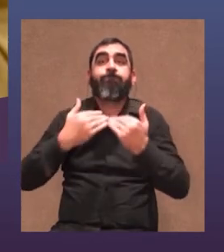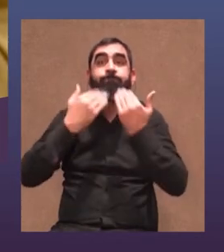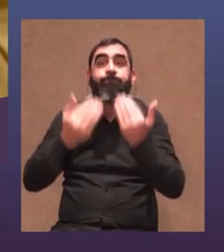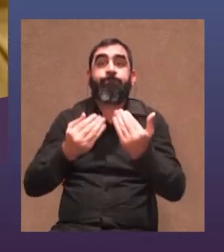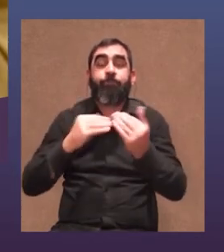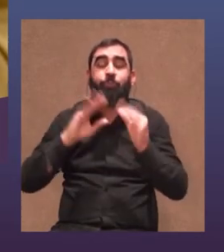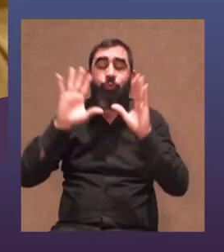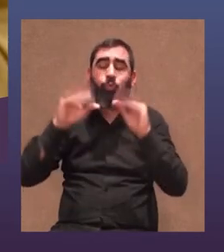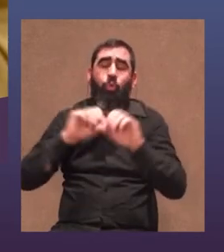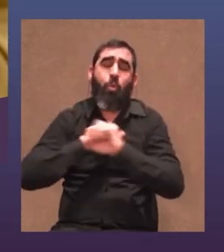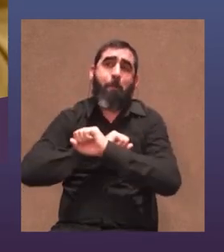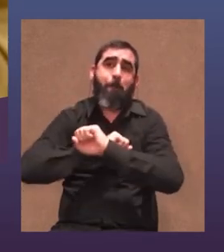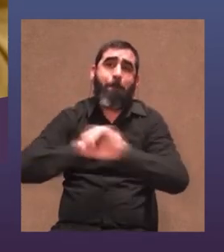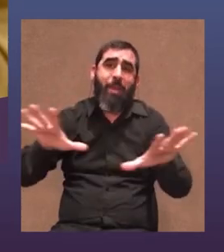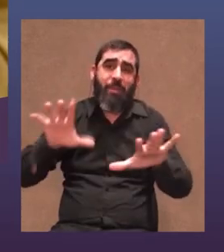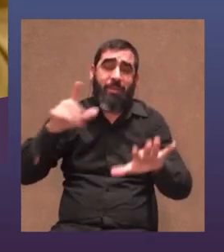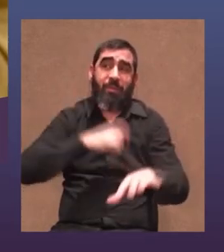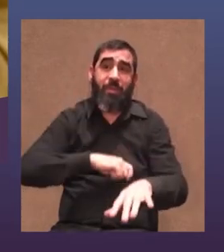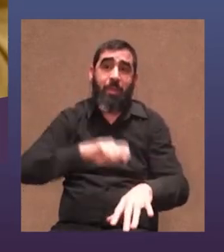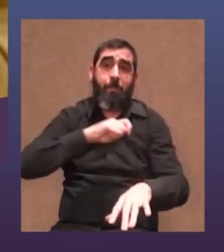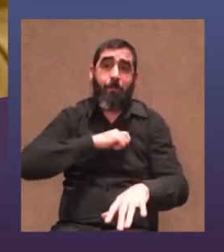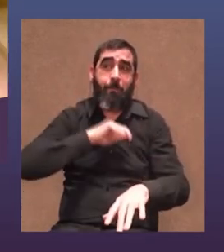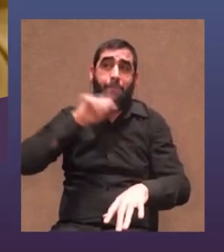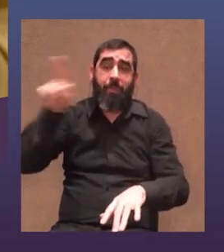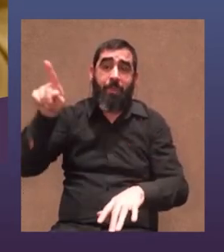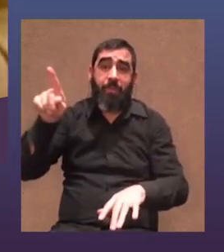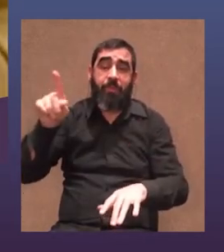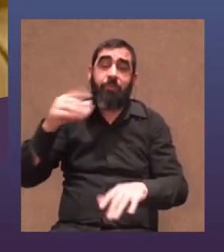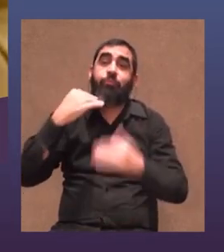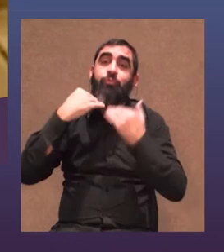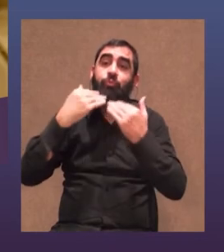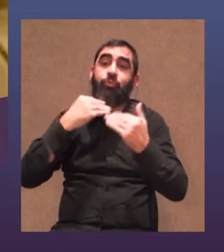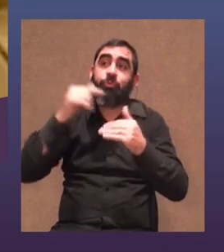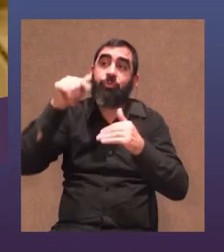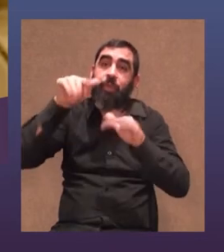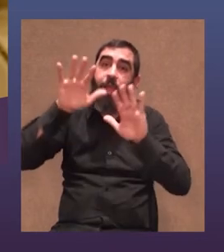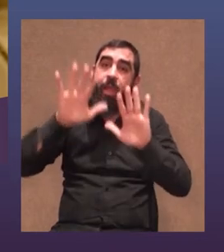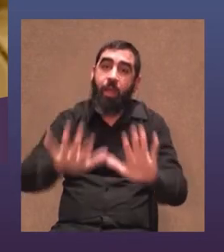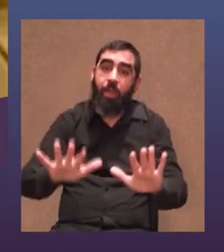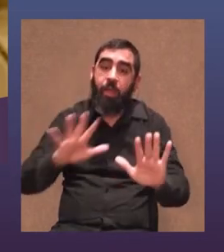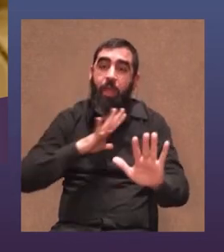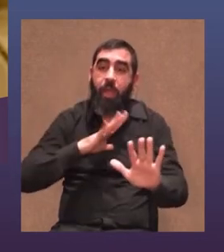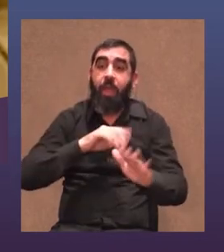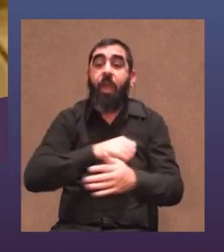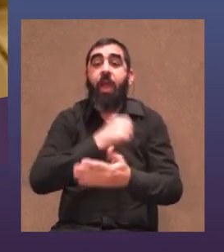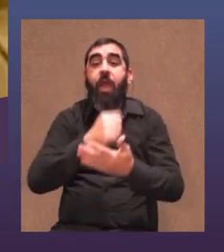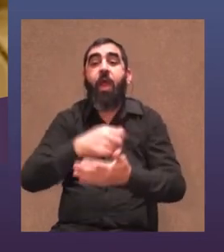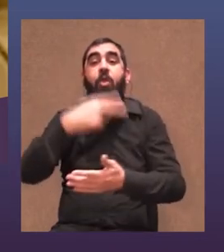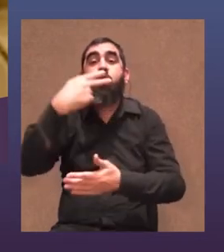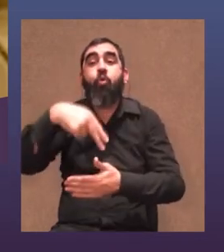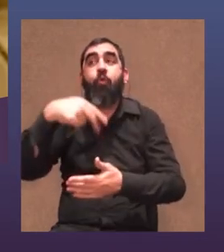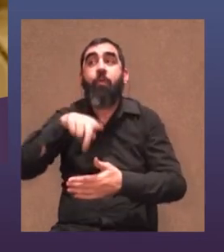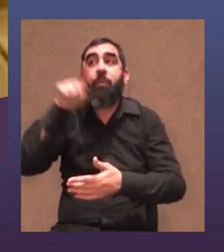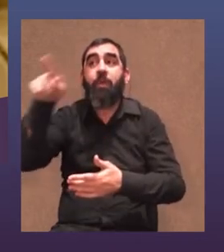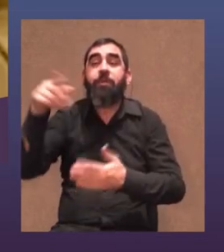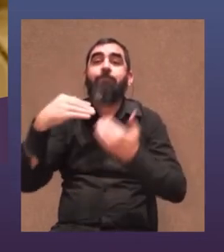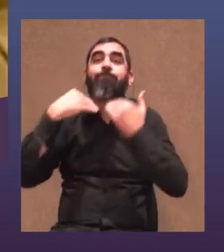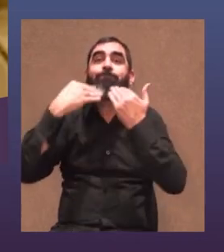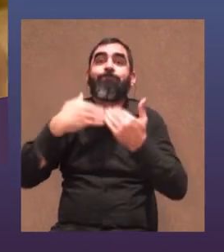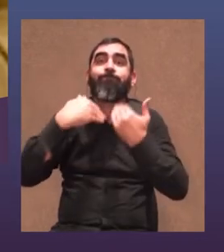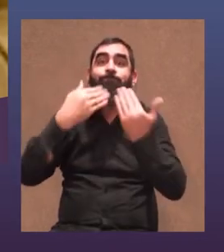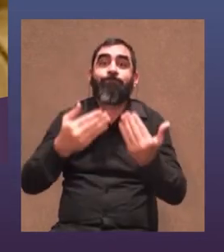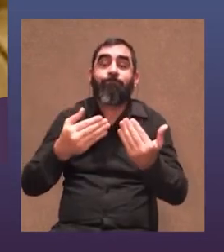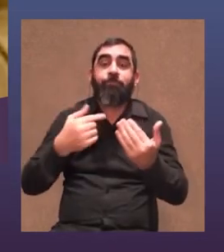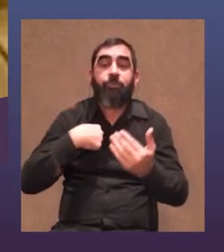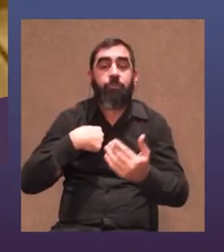todo mal, así que lo más probable que el debut que iba a tener acá, que supuestamente lo tengo en noviembre, allá tampoco lo puedo hacer, me